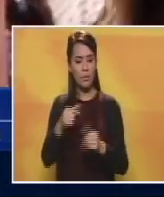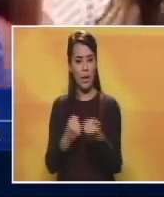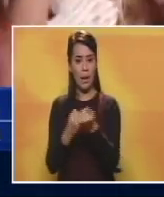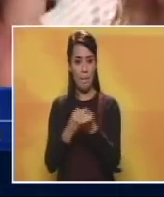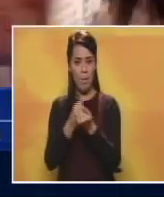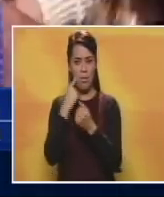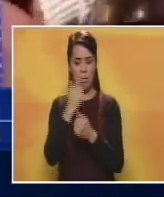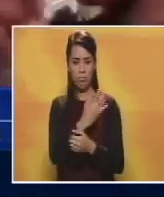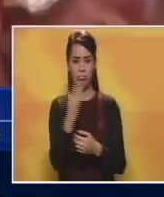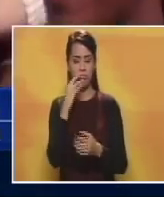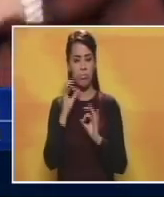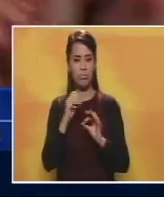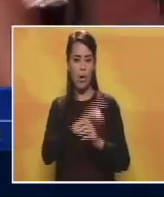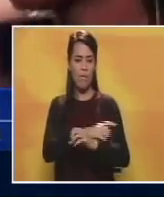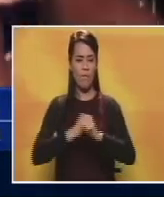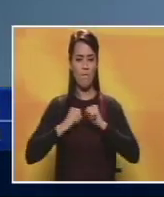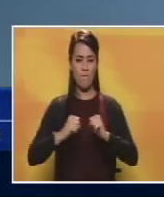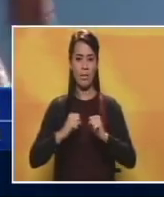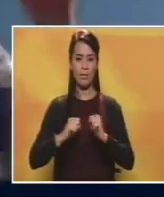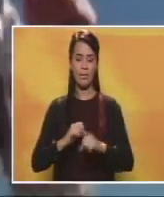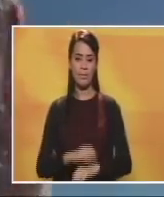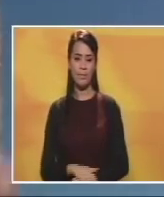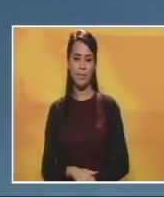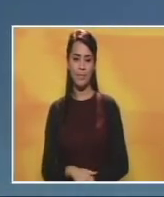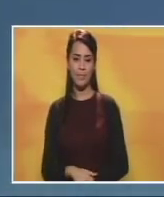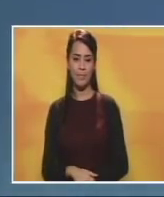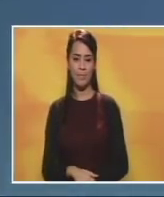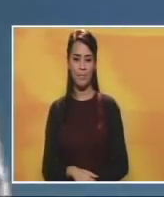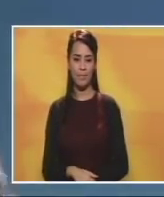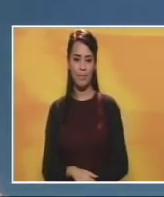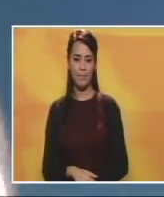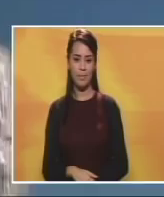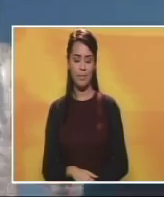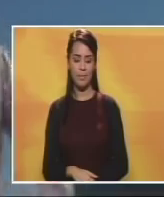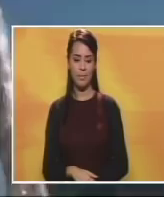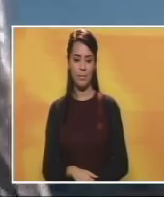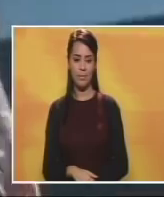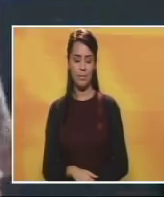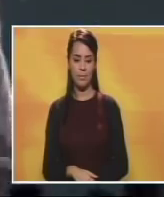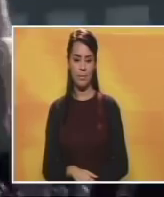algo que le ha ayudado a tener más fuerza para seguir adelante.